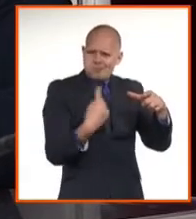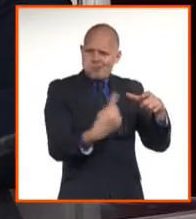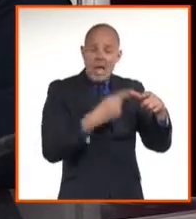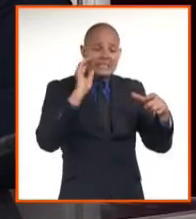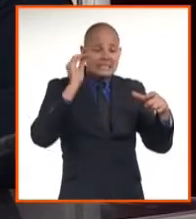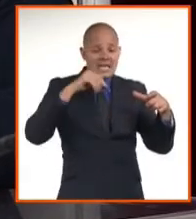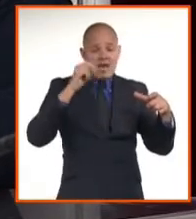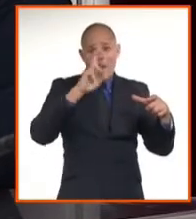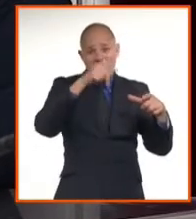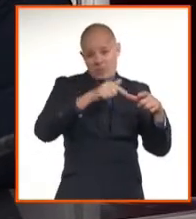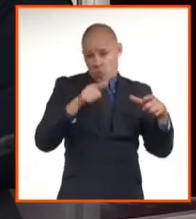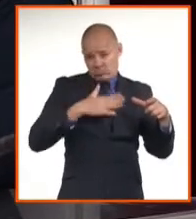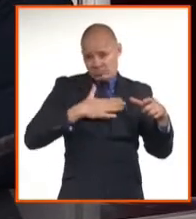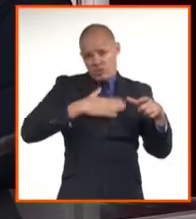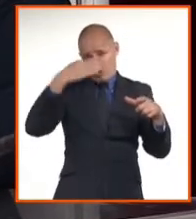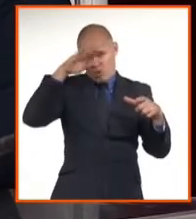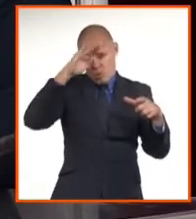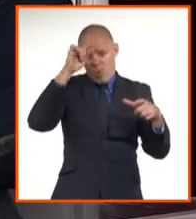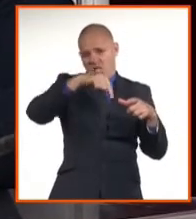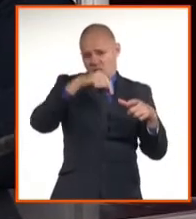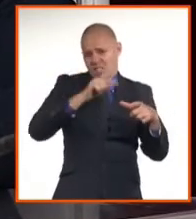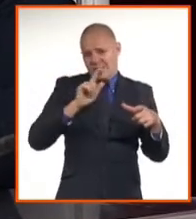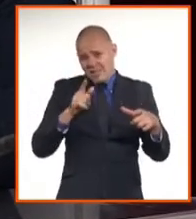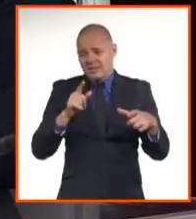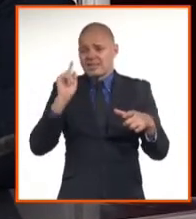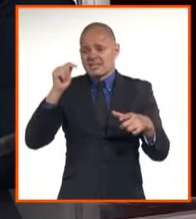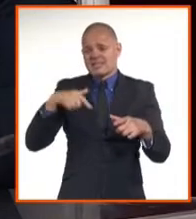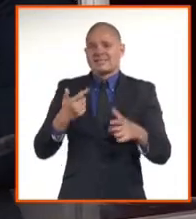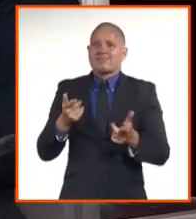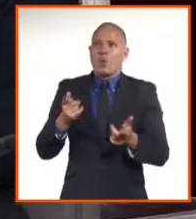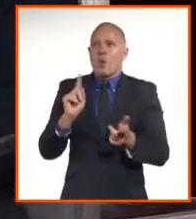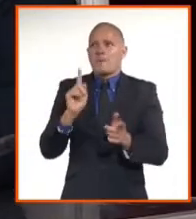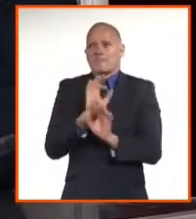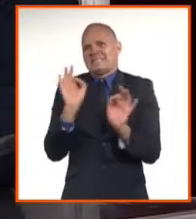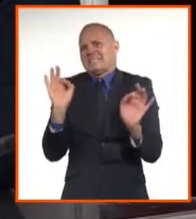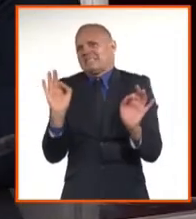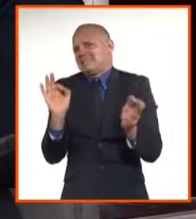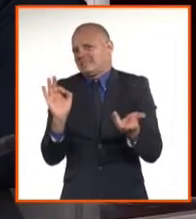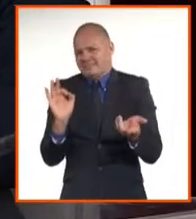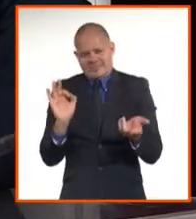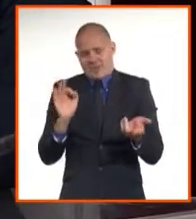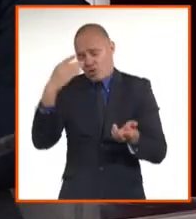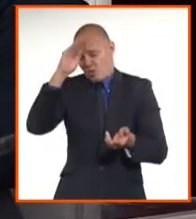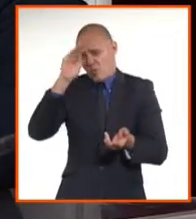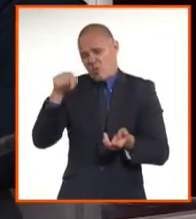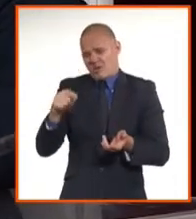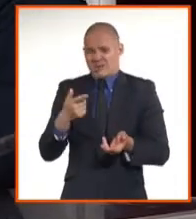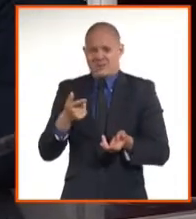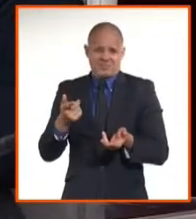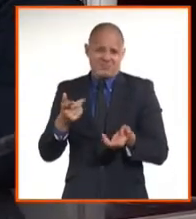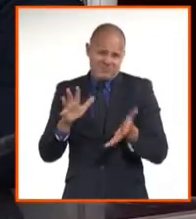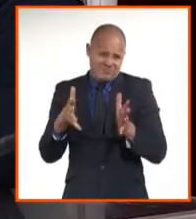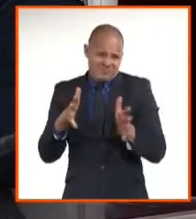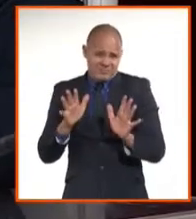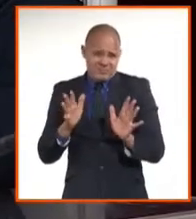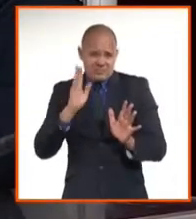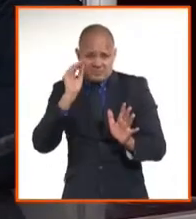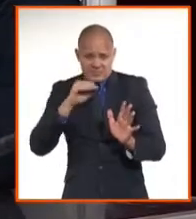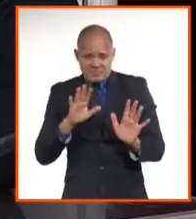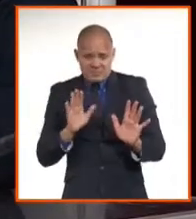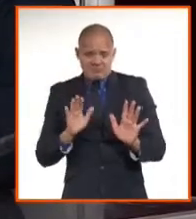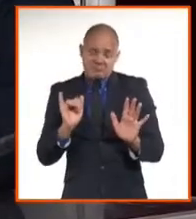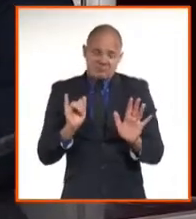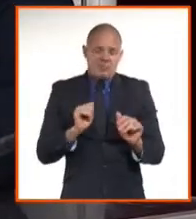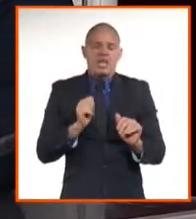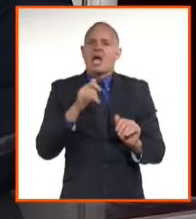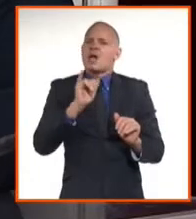inflamable, porque tiene la mezcla de gases y de todos los hidrocarburos propiamente por ser un crudo. Se sigue recirculando